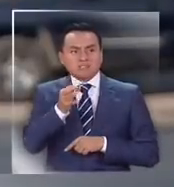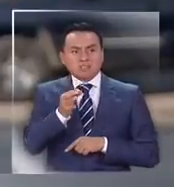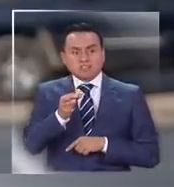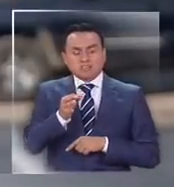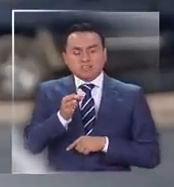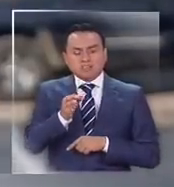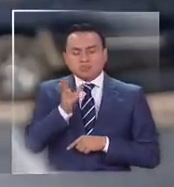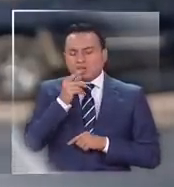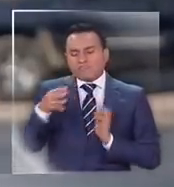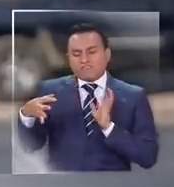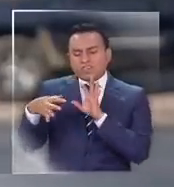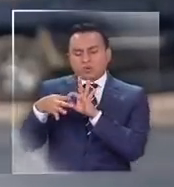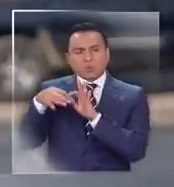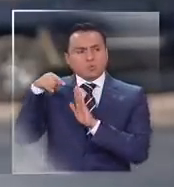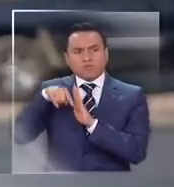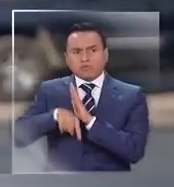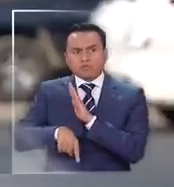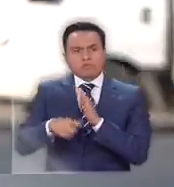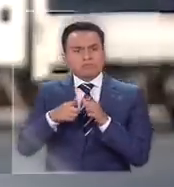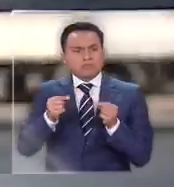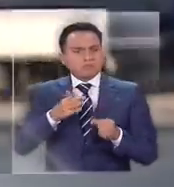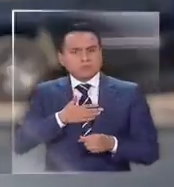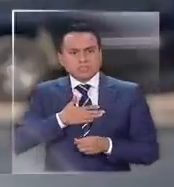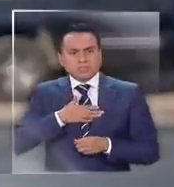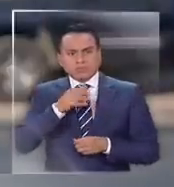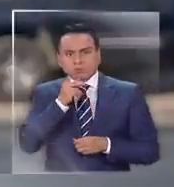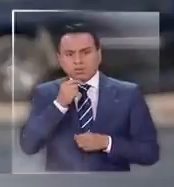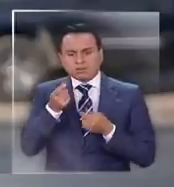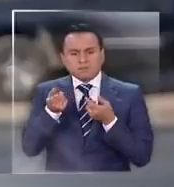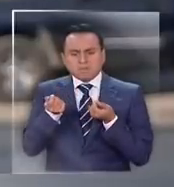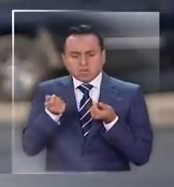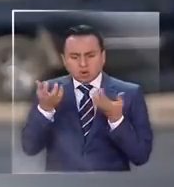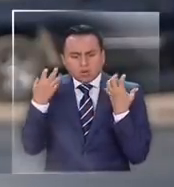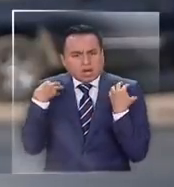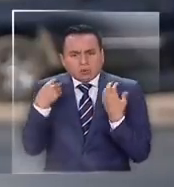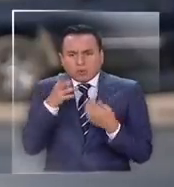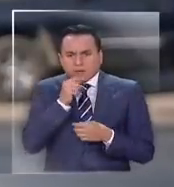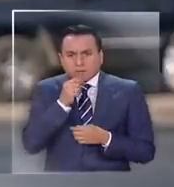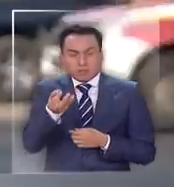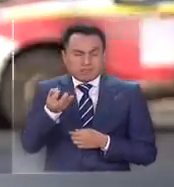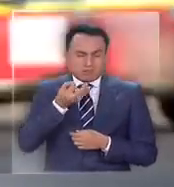tenía ningún vínculo profundo con mi sobrina, que no tenía los medios como hacerme cargo.